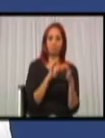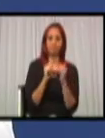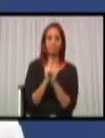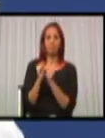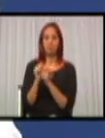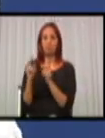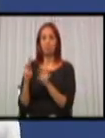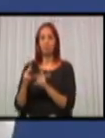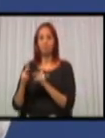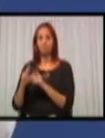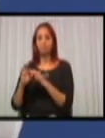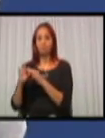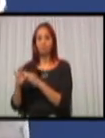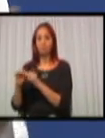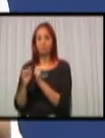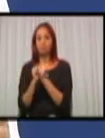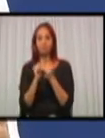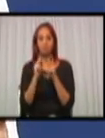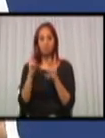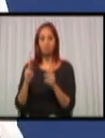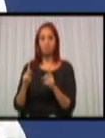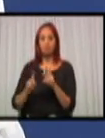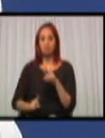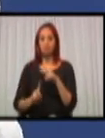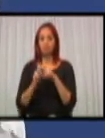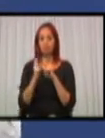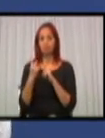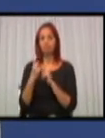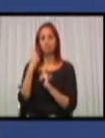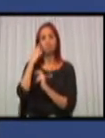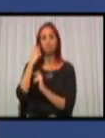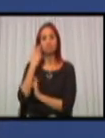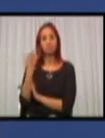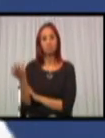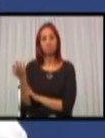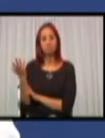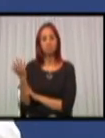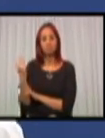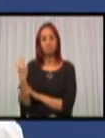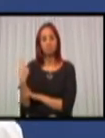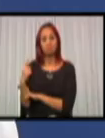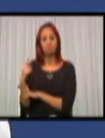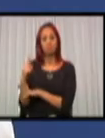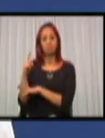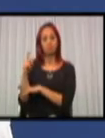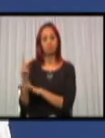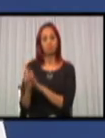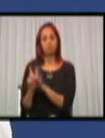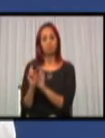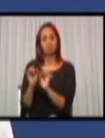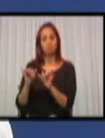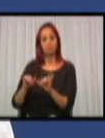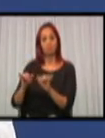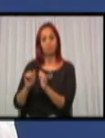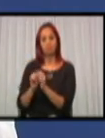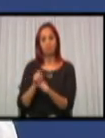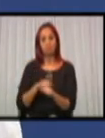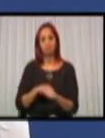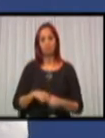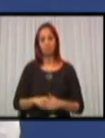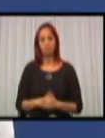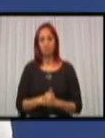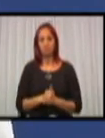el habitante, mano a mano con la persona que está deudando para ir logrando un desarrollo sostenible con el tiempo.